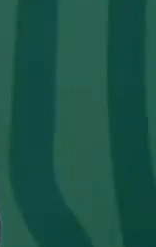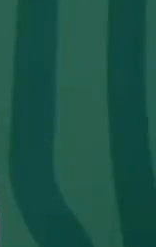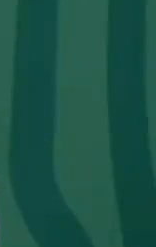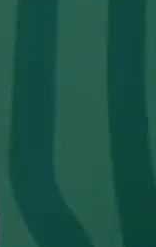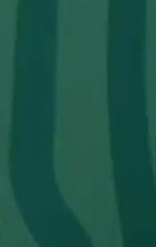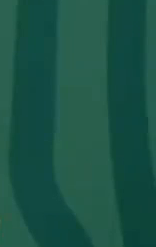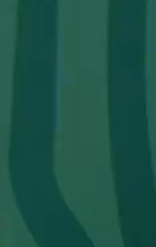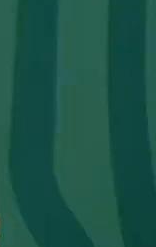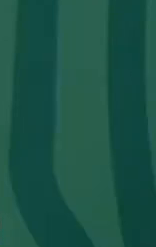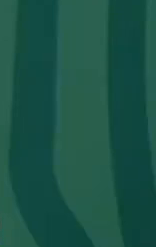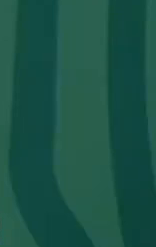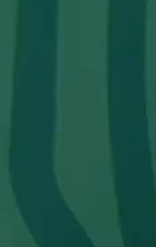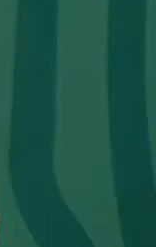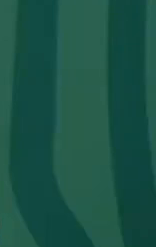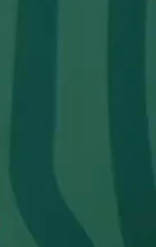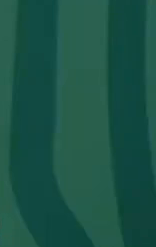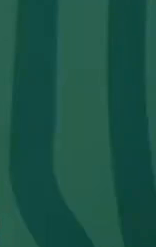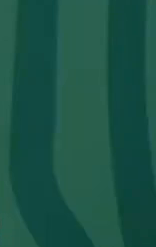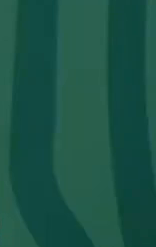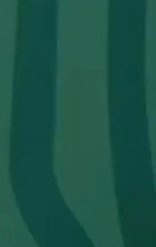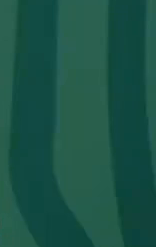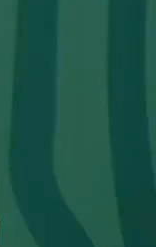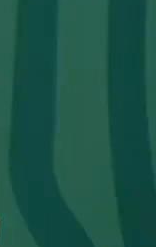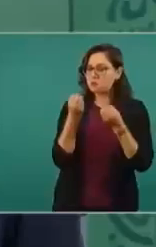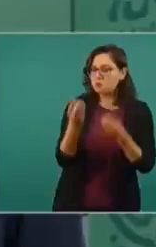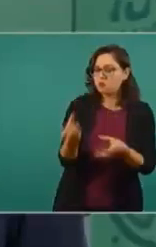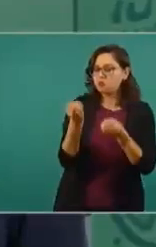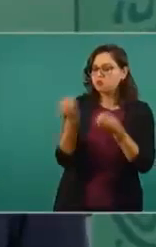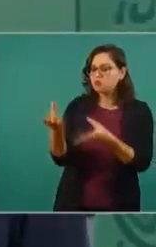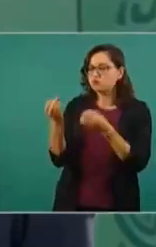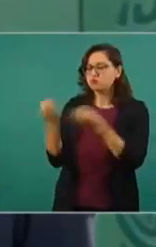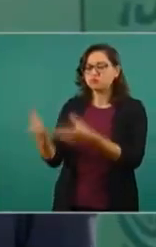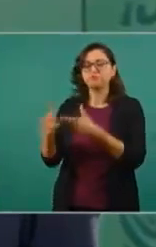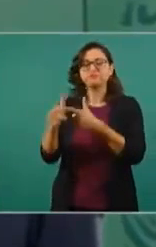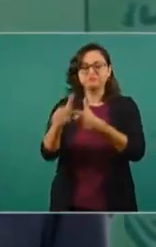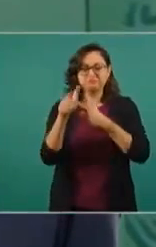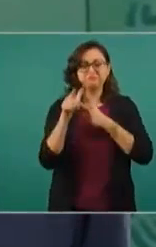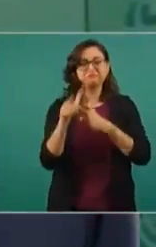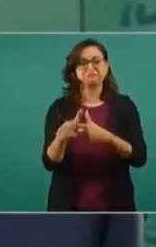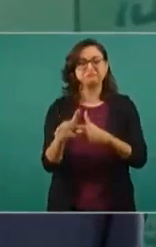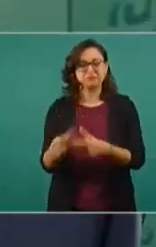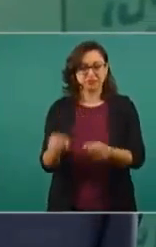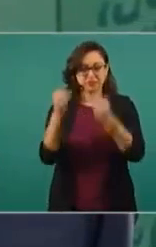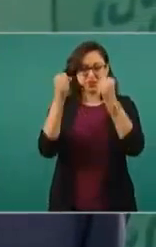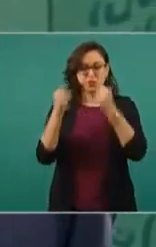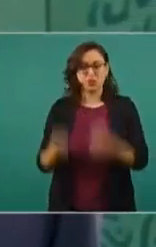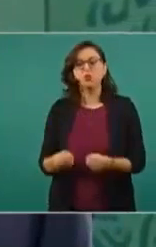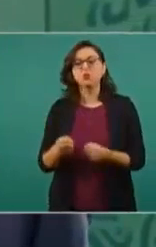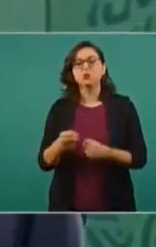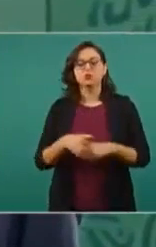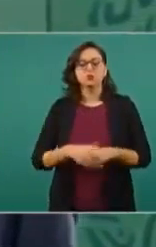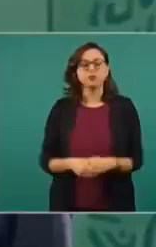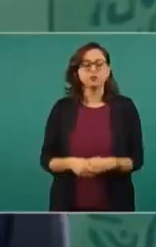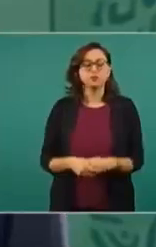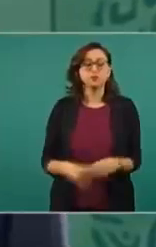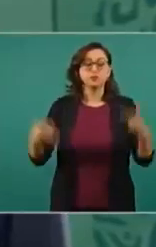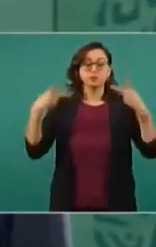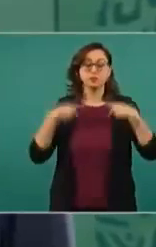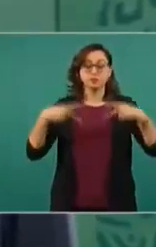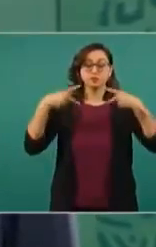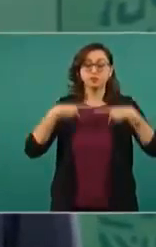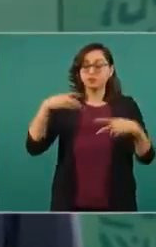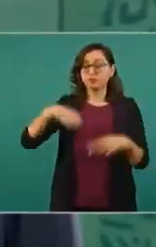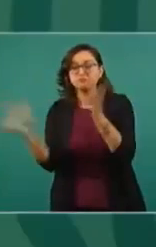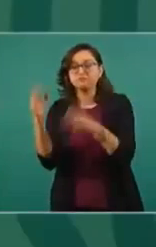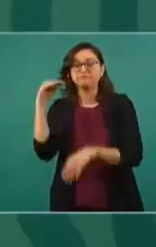Insabi ha dejado un vacío en la atención médica de muchas personas. El tema de las compras gubernamentales también ha sido un prietito